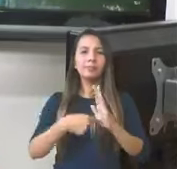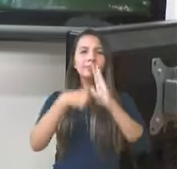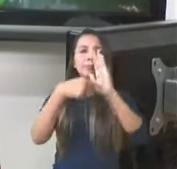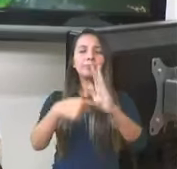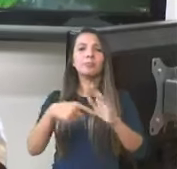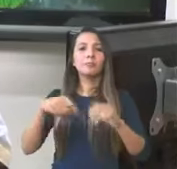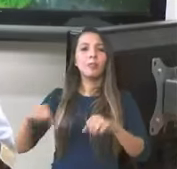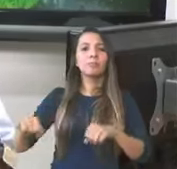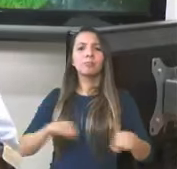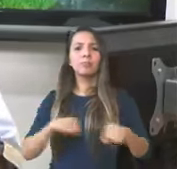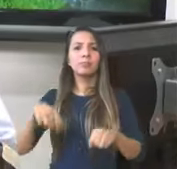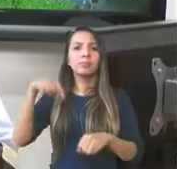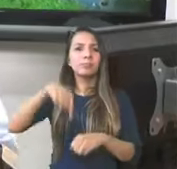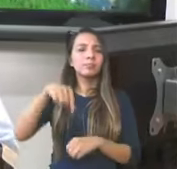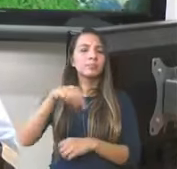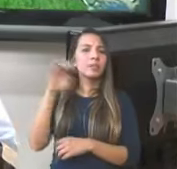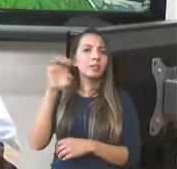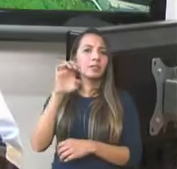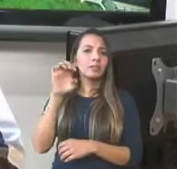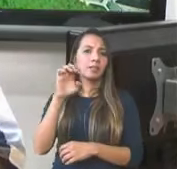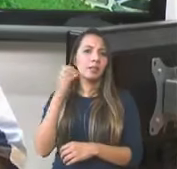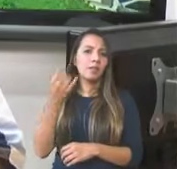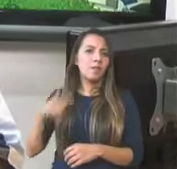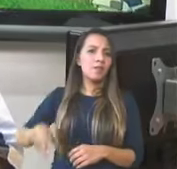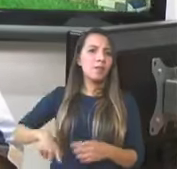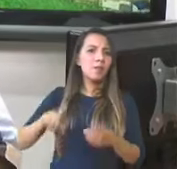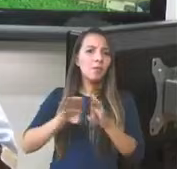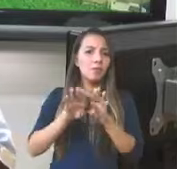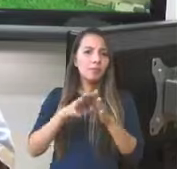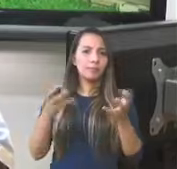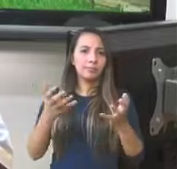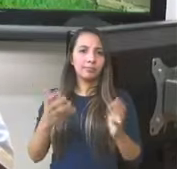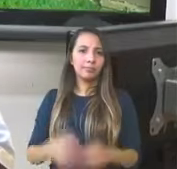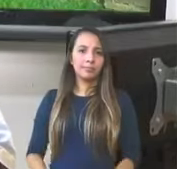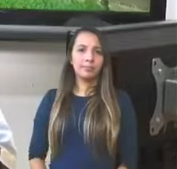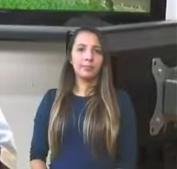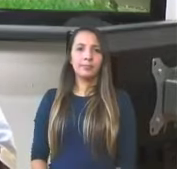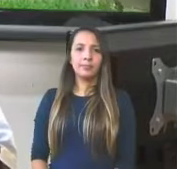inicio el simulacro aquí en los edificios de gobierno? No le cambies, estás en Lánzate.